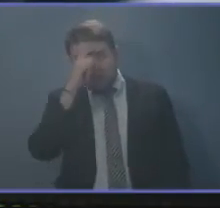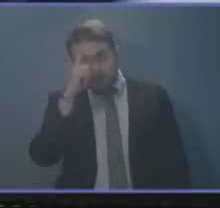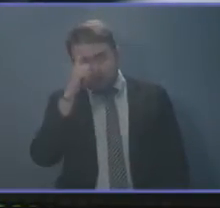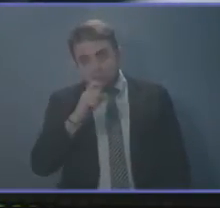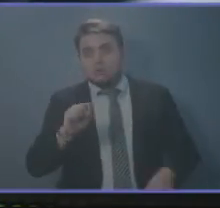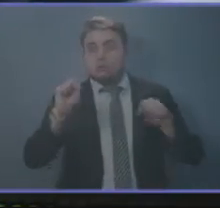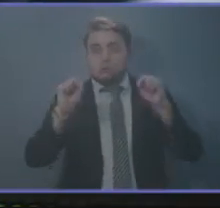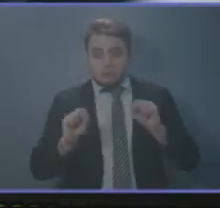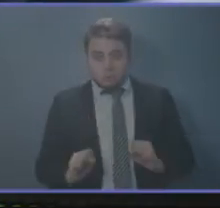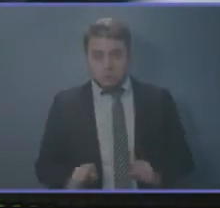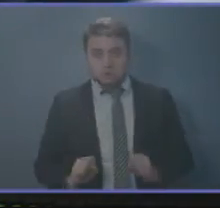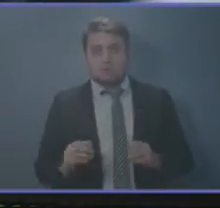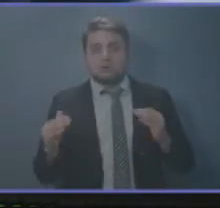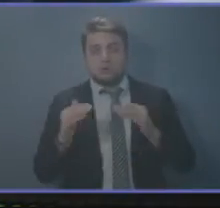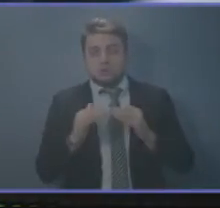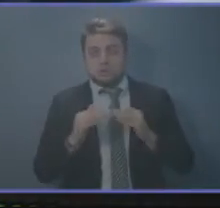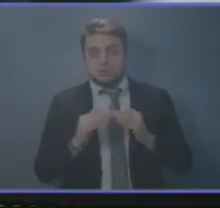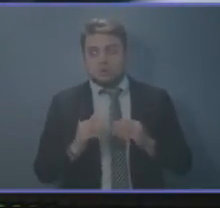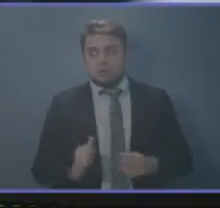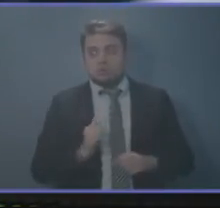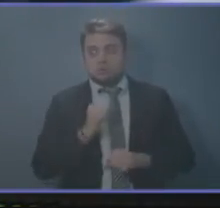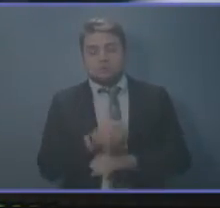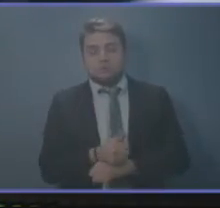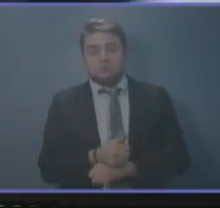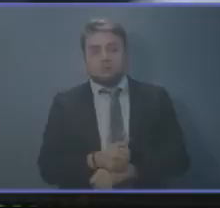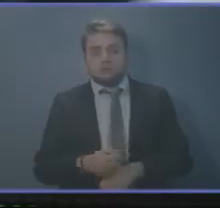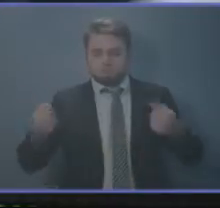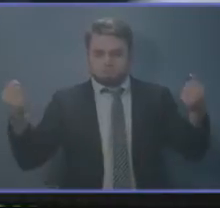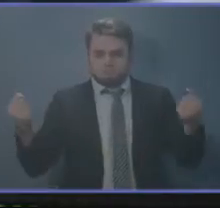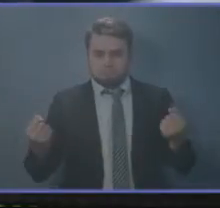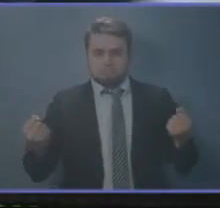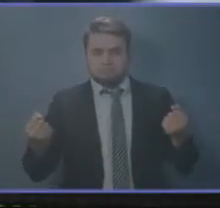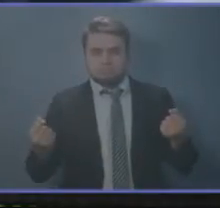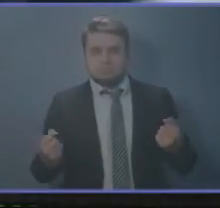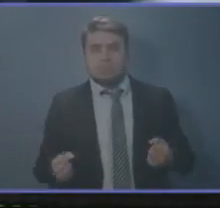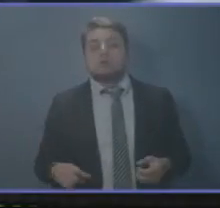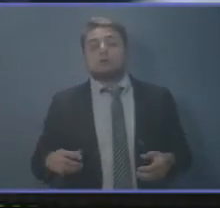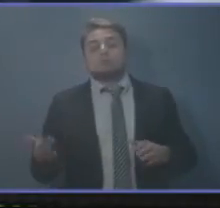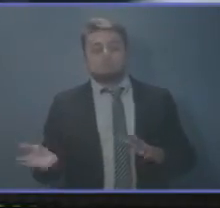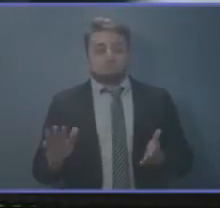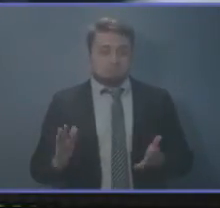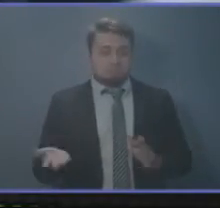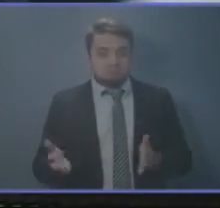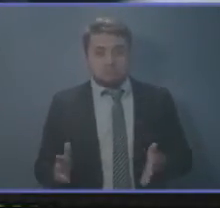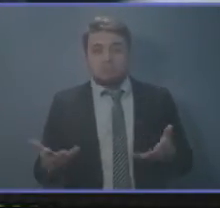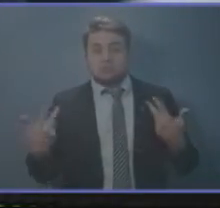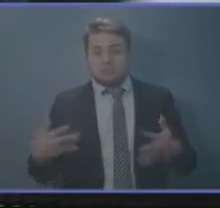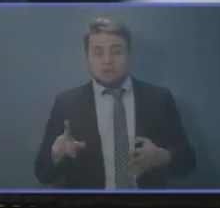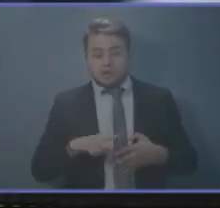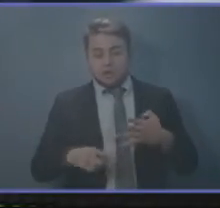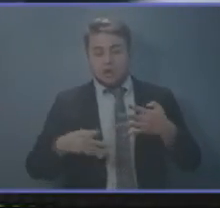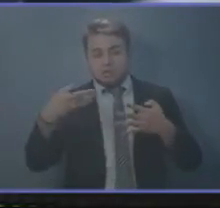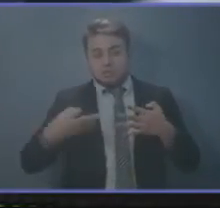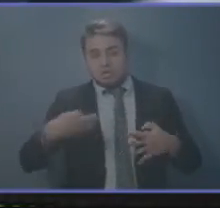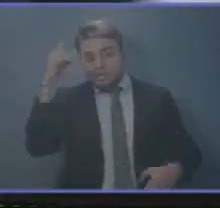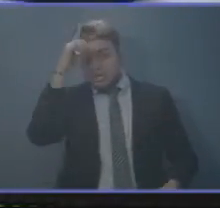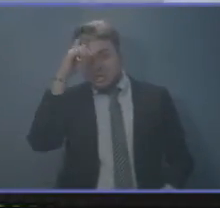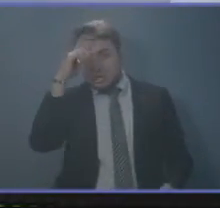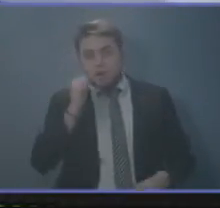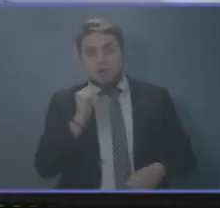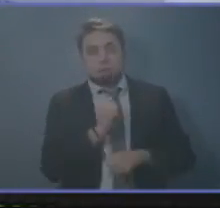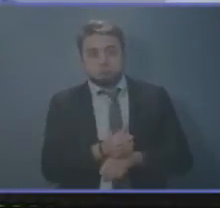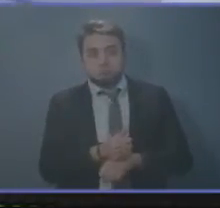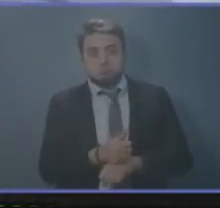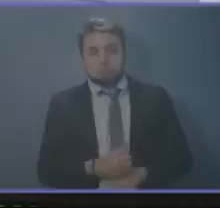incluso establecer multas diferenciadas a las que ya establece el Código de Trabajo. Repito,